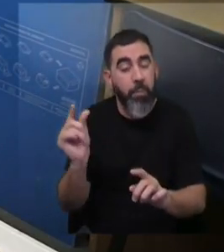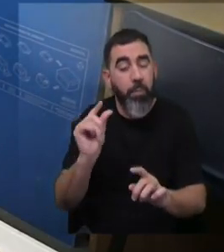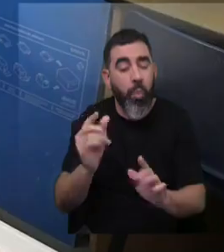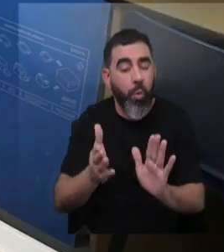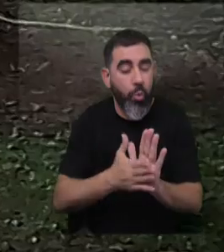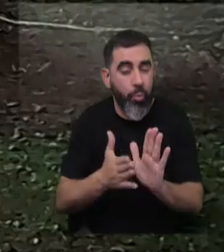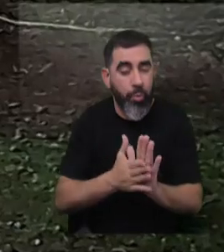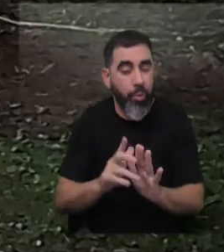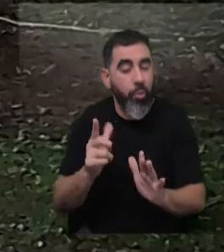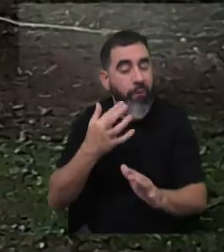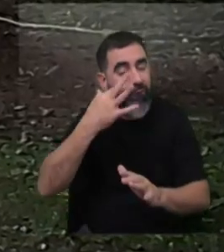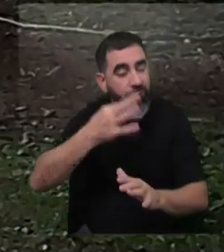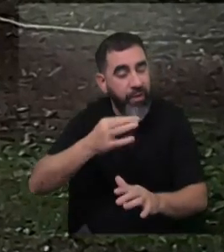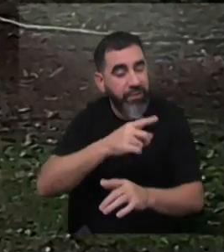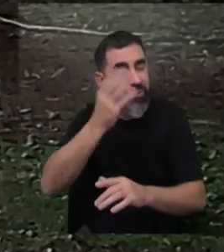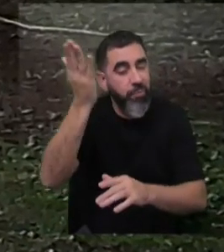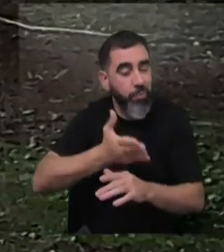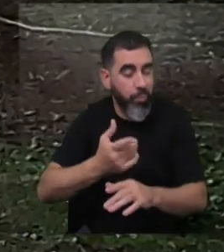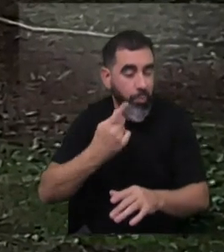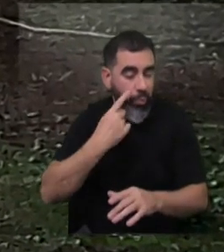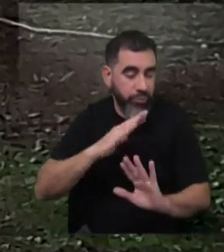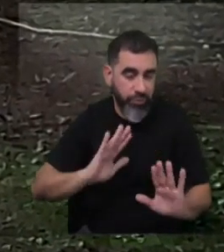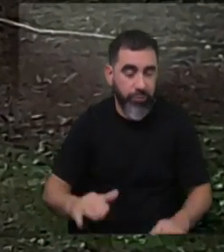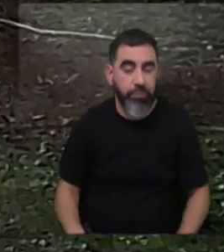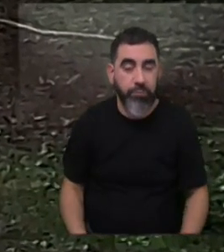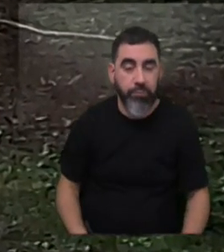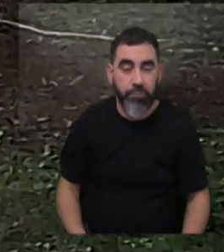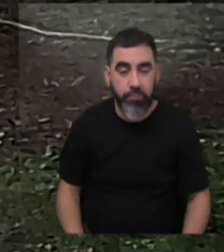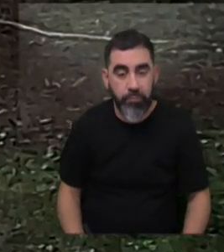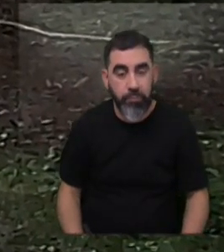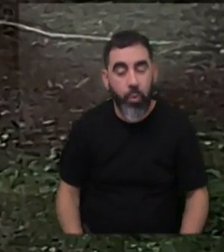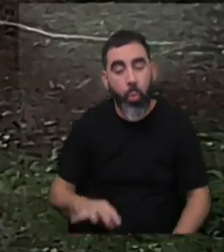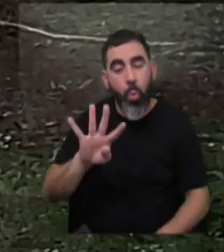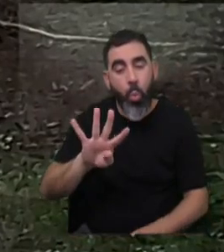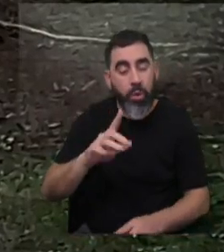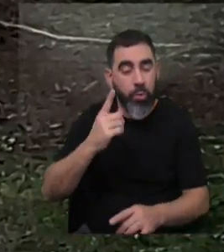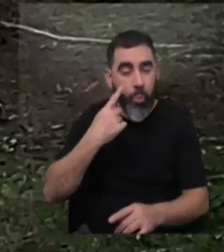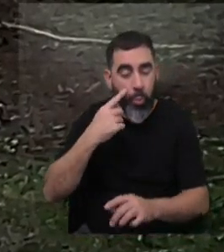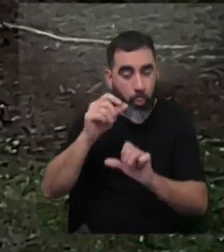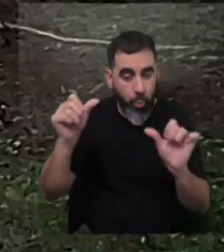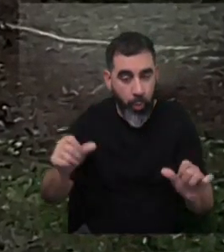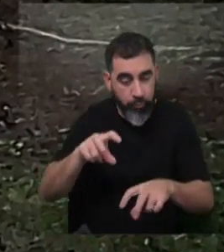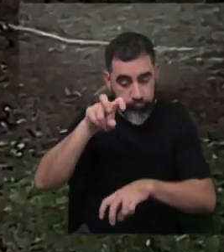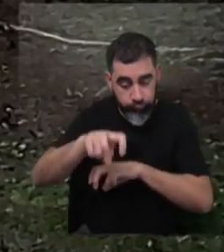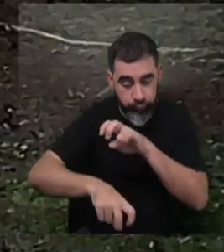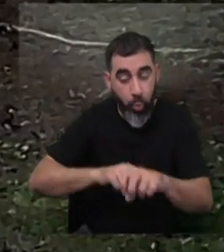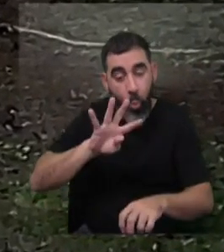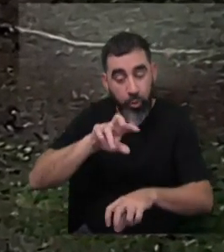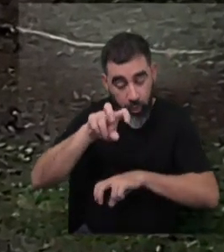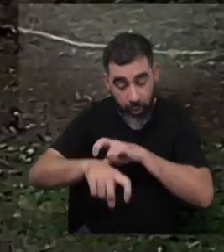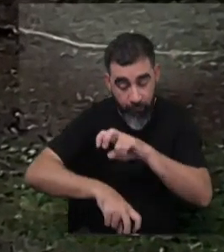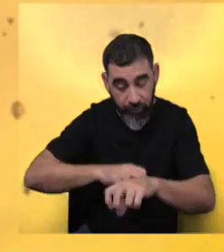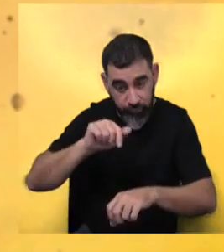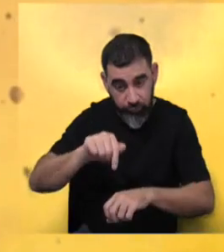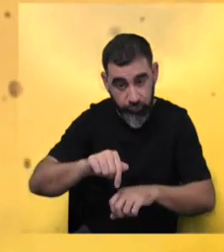sea, no hay una... después hicimos 4 sondeos, 4 excavaciones